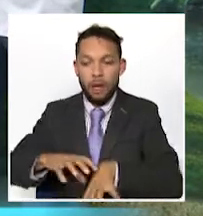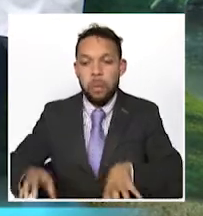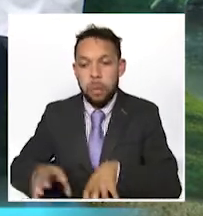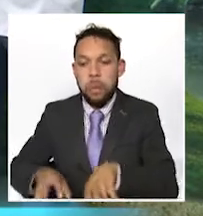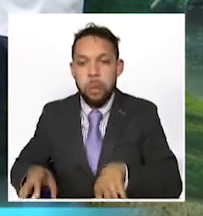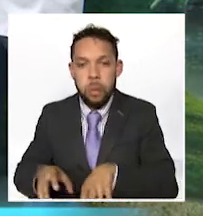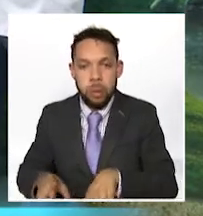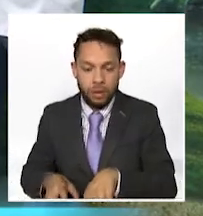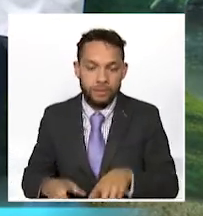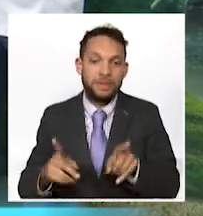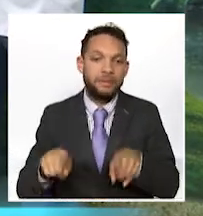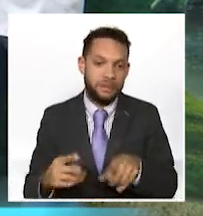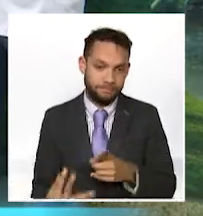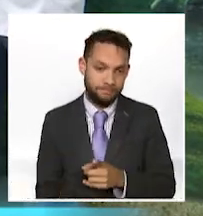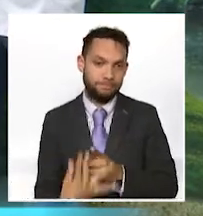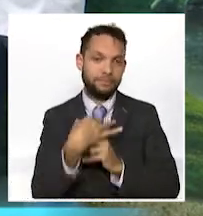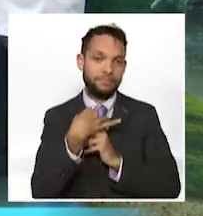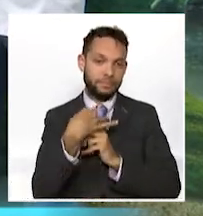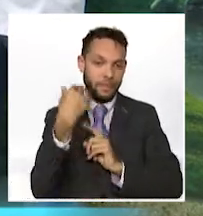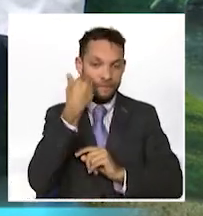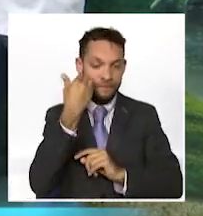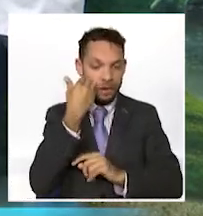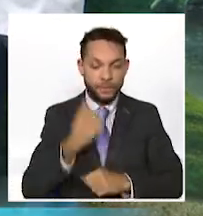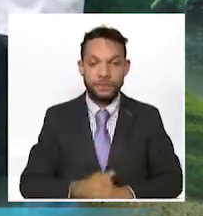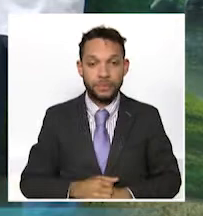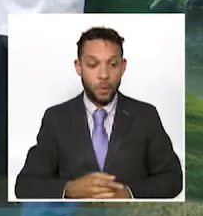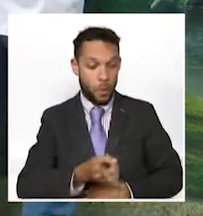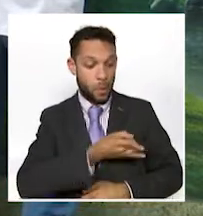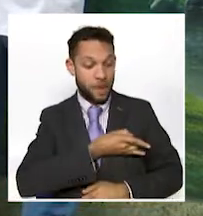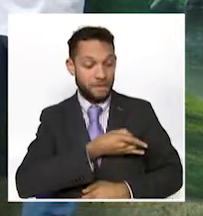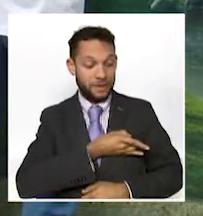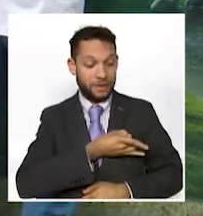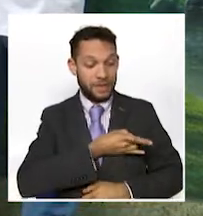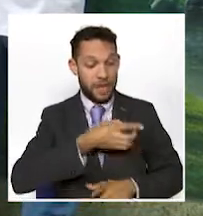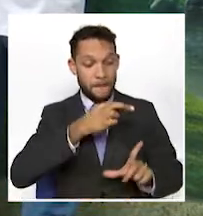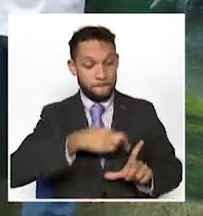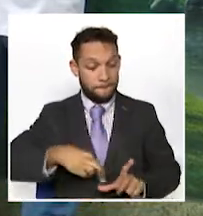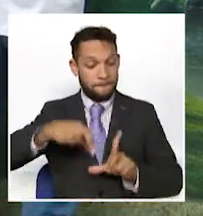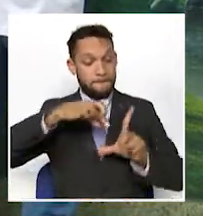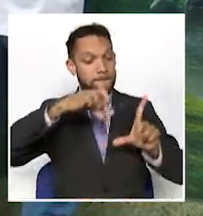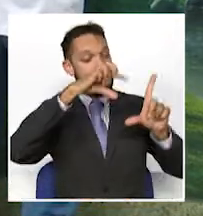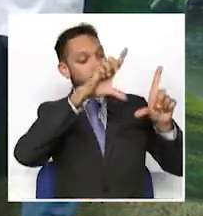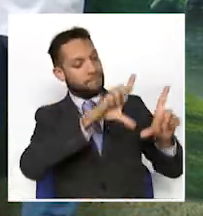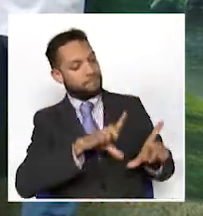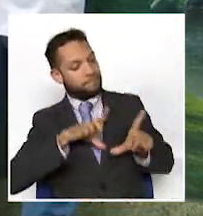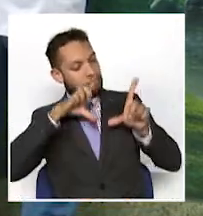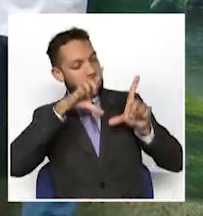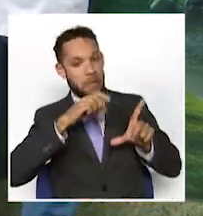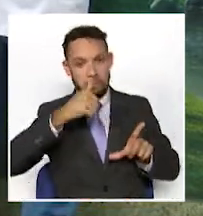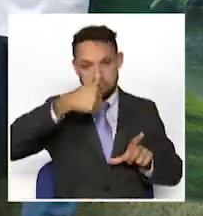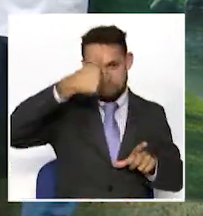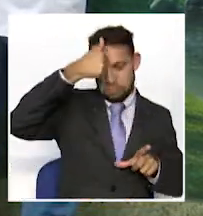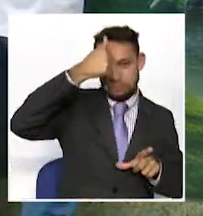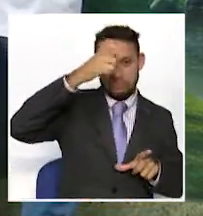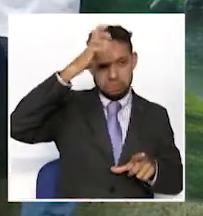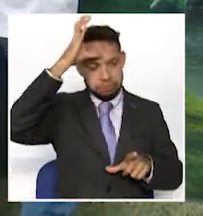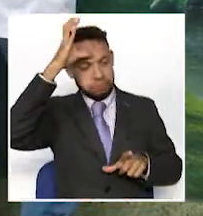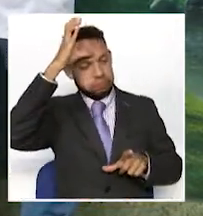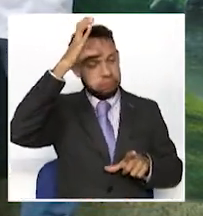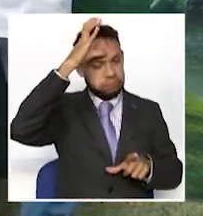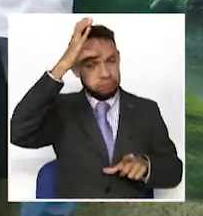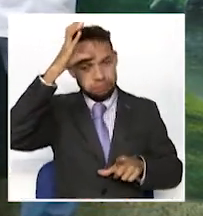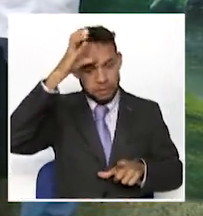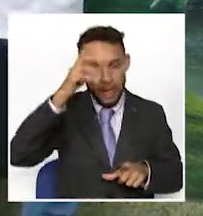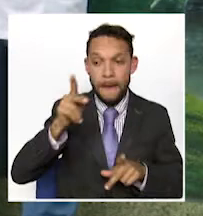salud. Uno se gradúa de una carrera y tiene unos conocimientos básicos y casi que son los pacientes